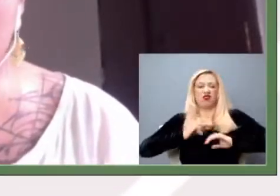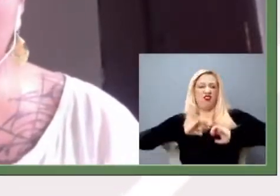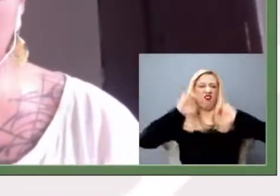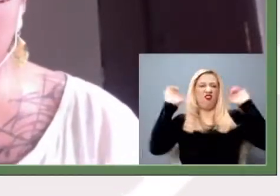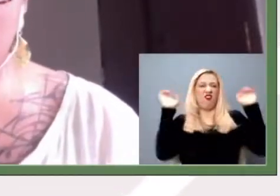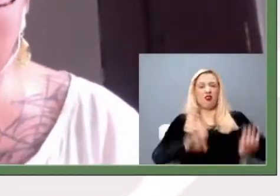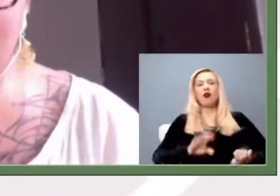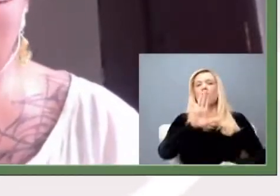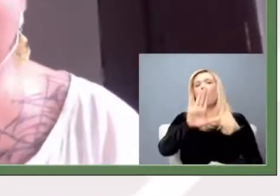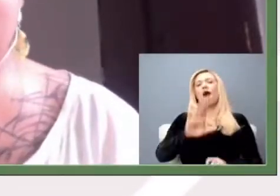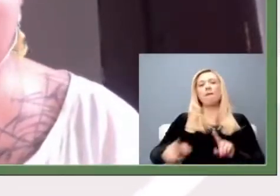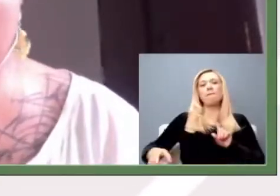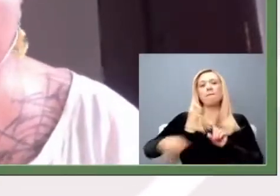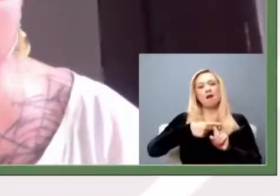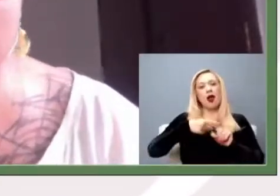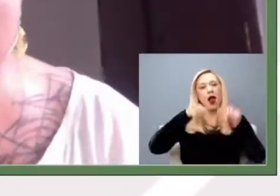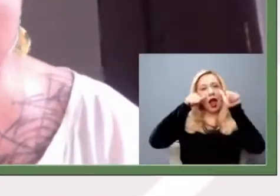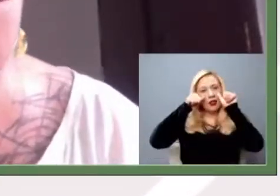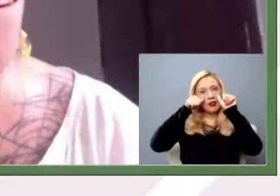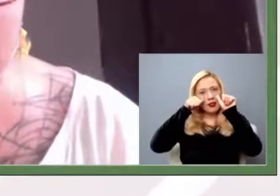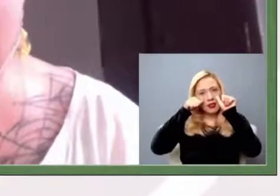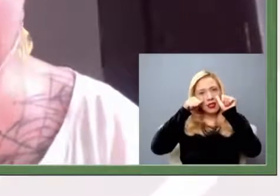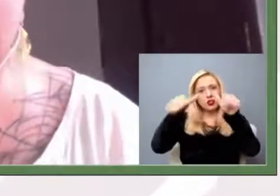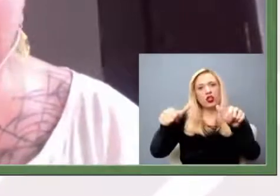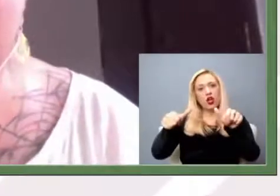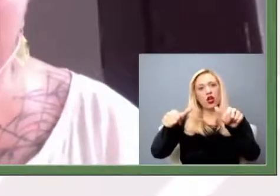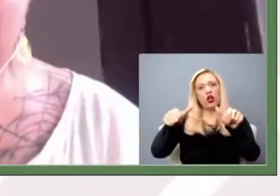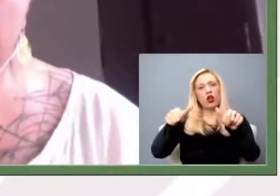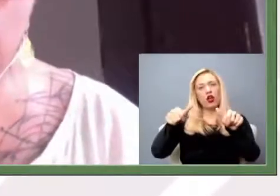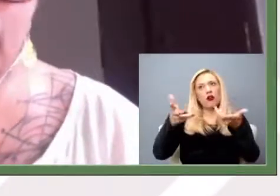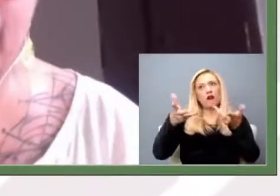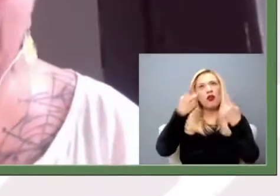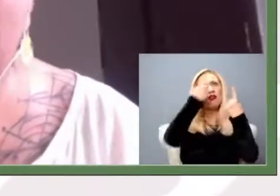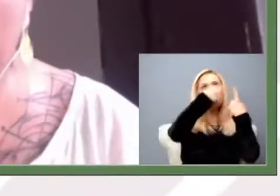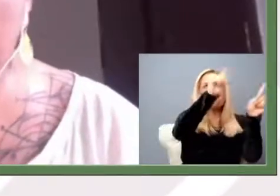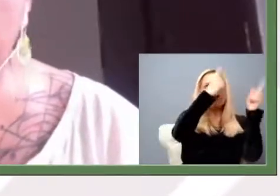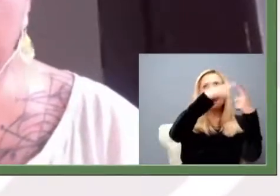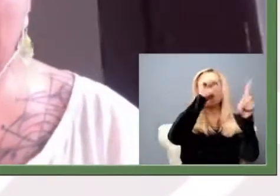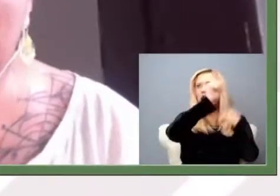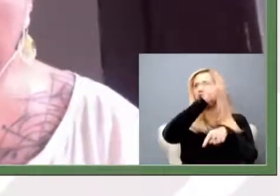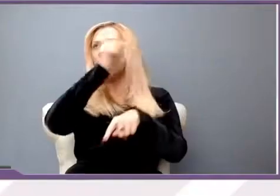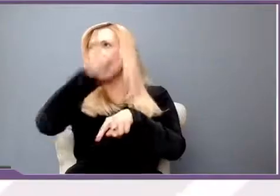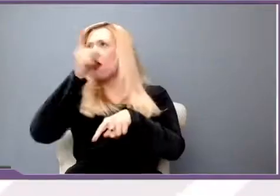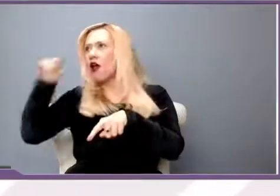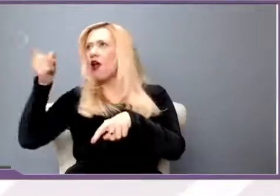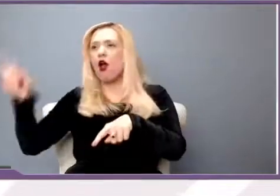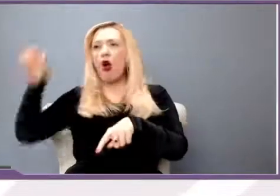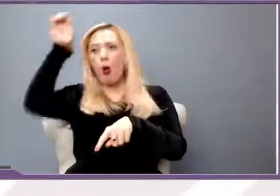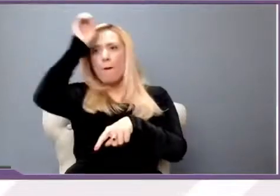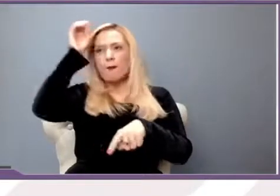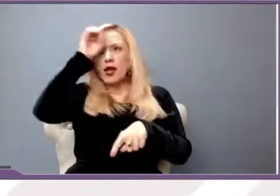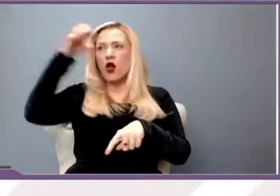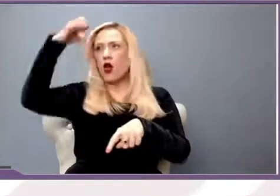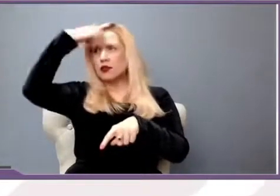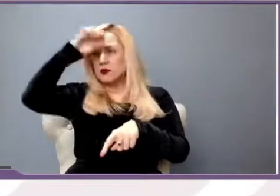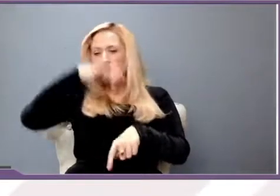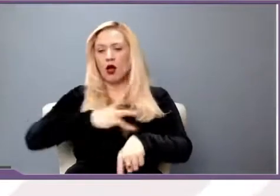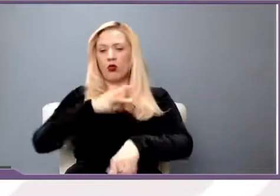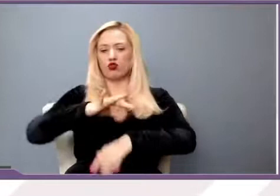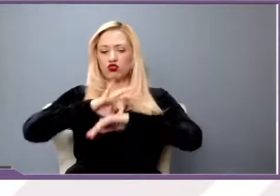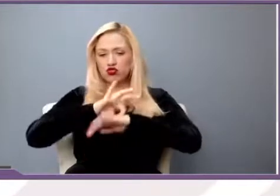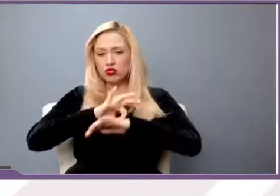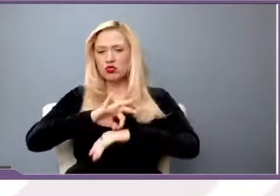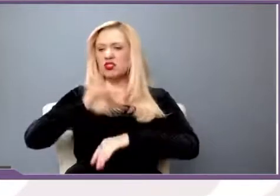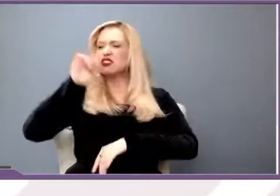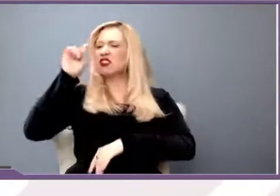con el no escuchar las distintas voces que existen sobre una forma corporal, una